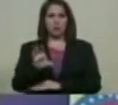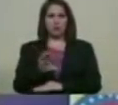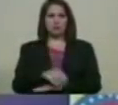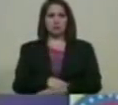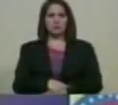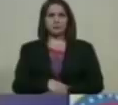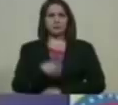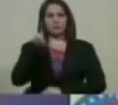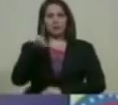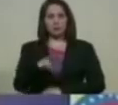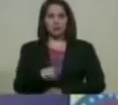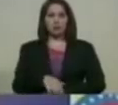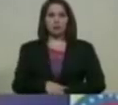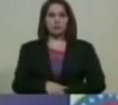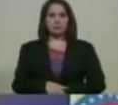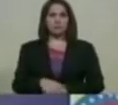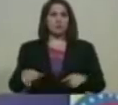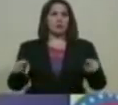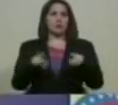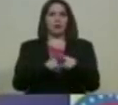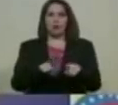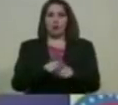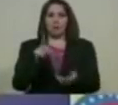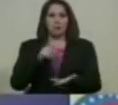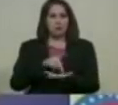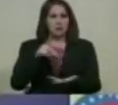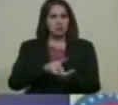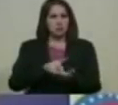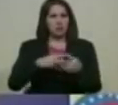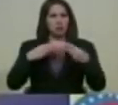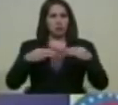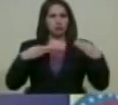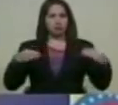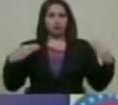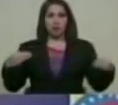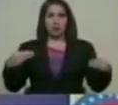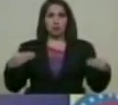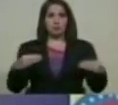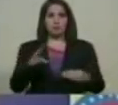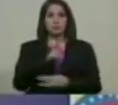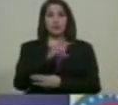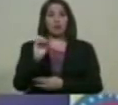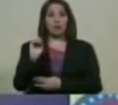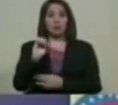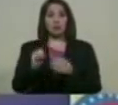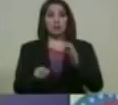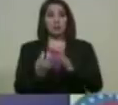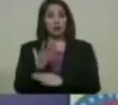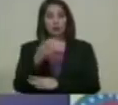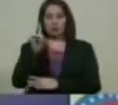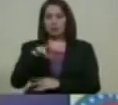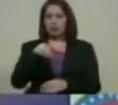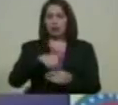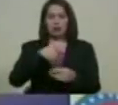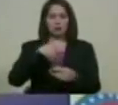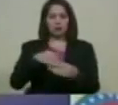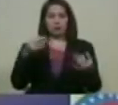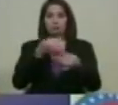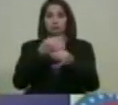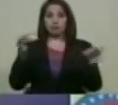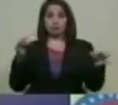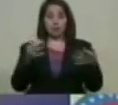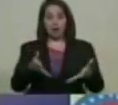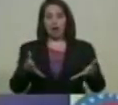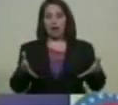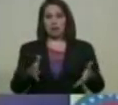también con una explosión de participación popular. Y el 20 de mayo tuvimos una elección también increíble, con una